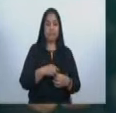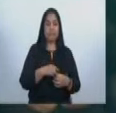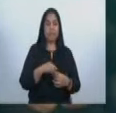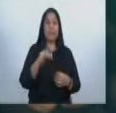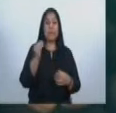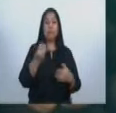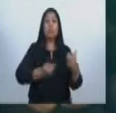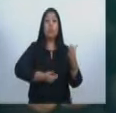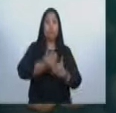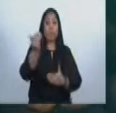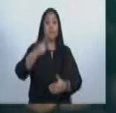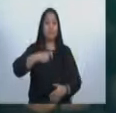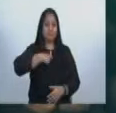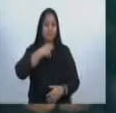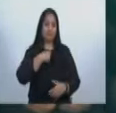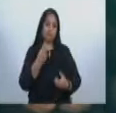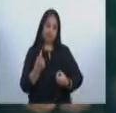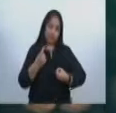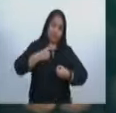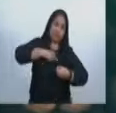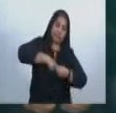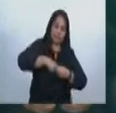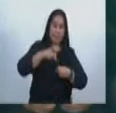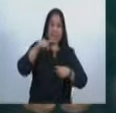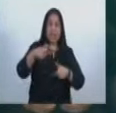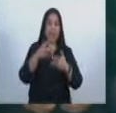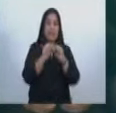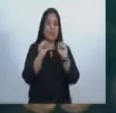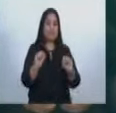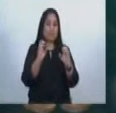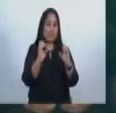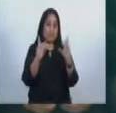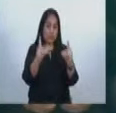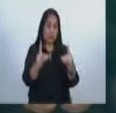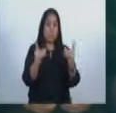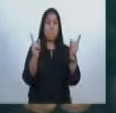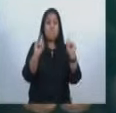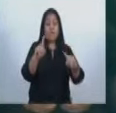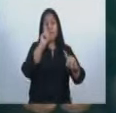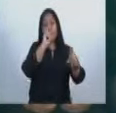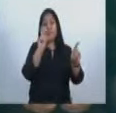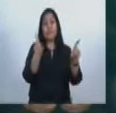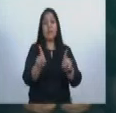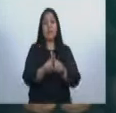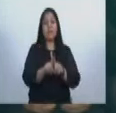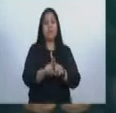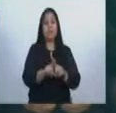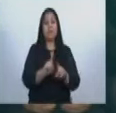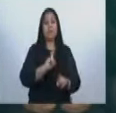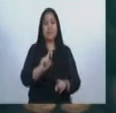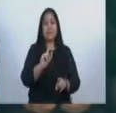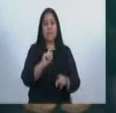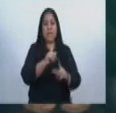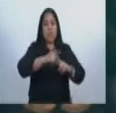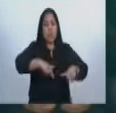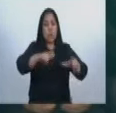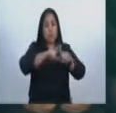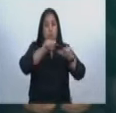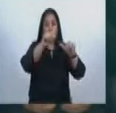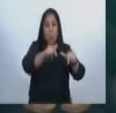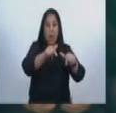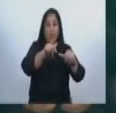que nuevos maestros ingresen al sistema educativo Pero además que sean eh ubicados